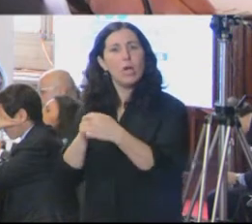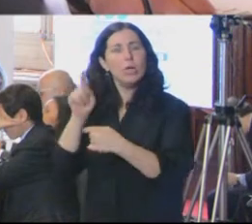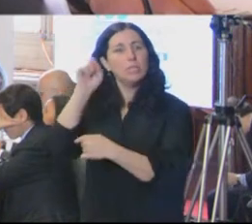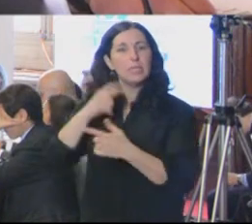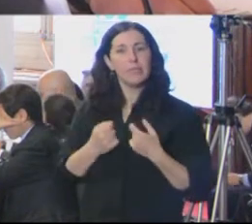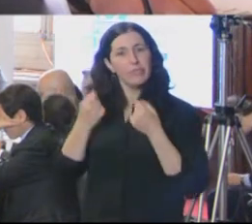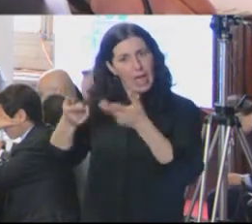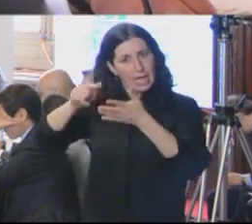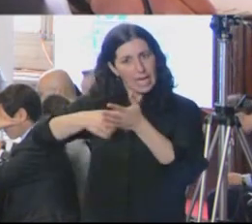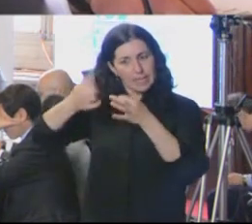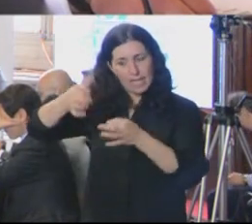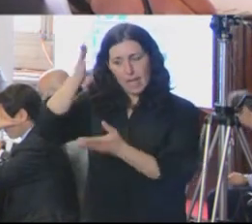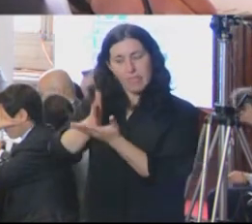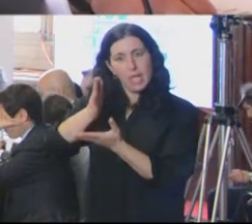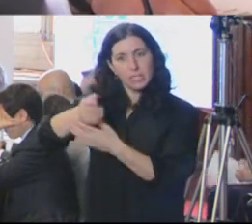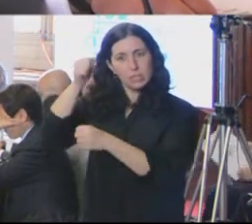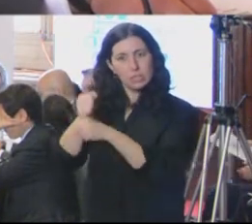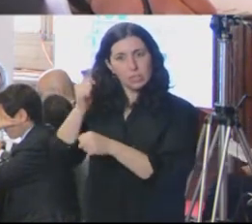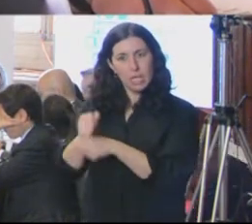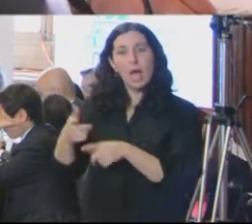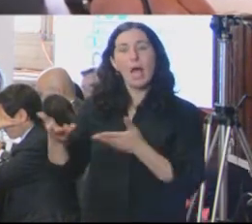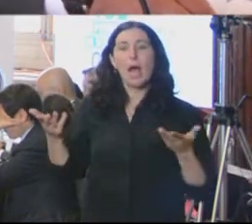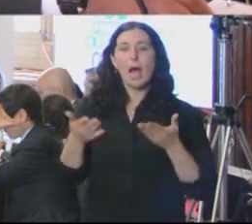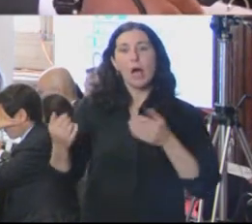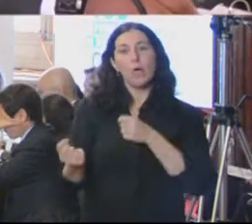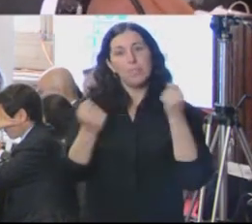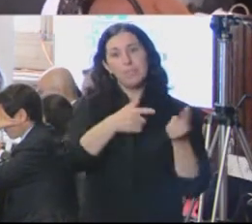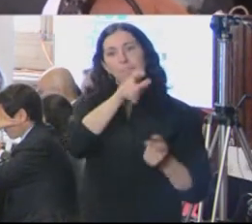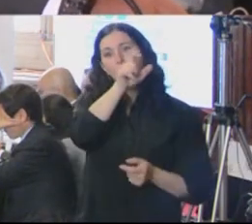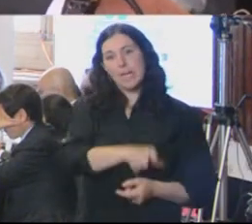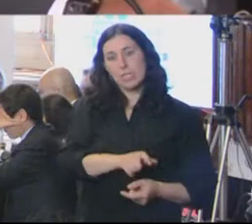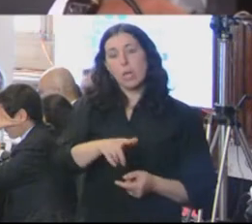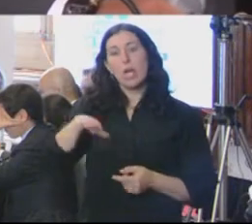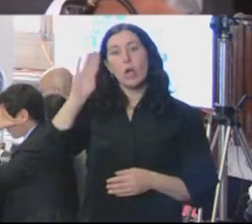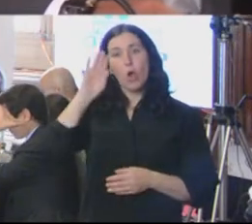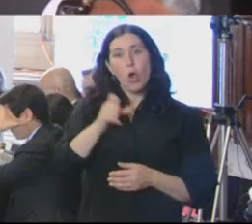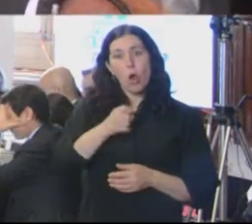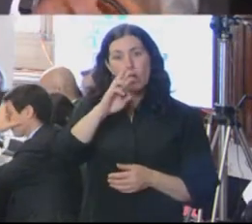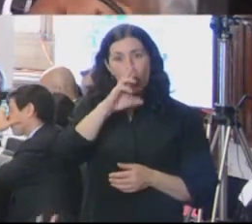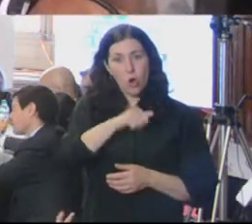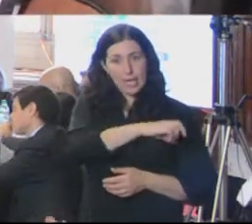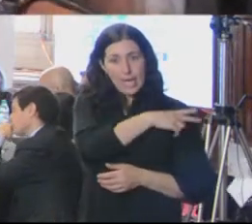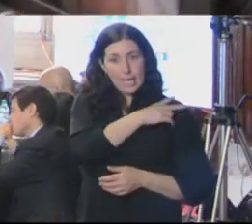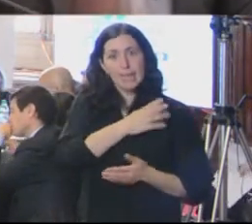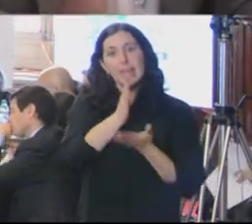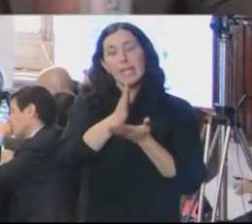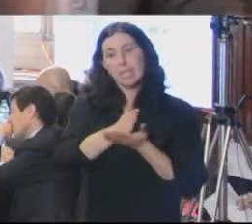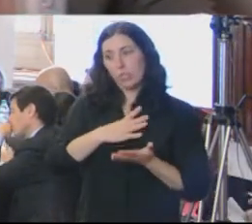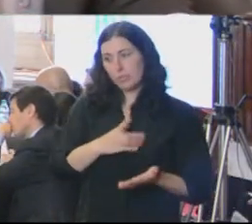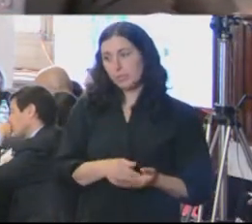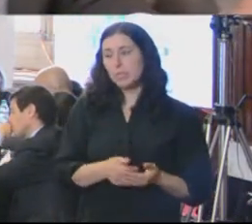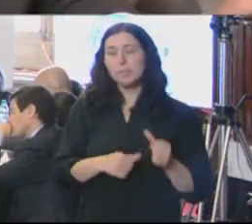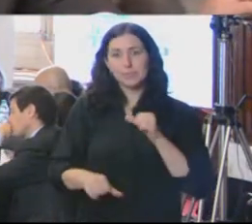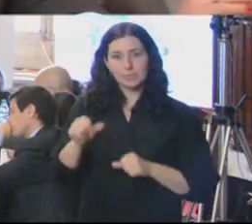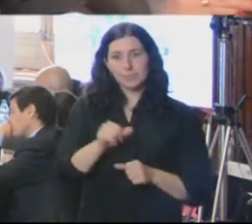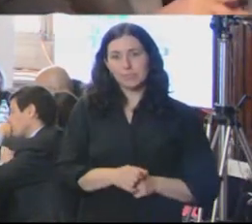pleno ejercicio de su labor. Doy el uso de la palabra al coronel Marco Antonio Castillo, director de Derechos Humanos del Ministerio de